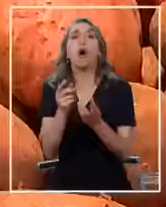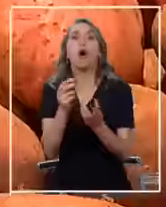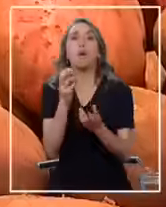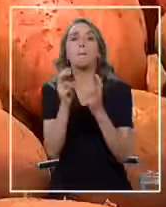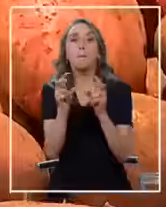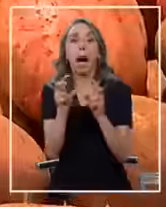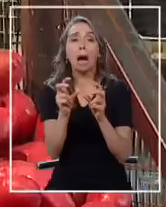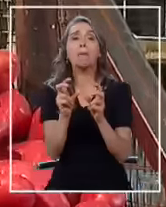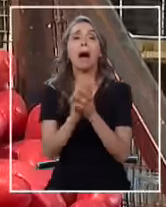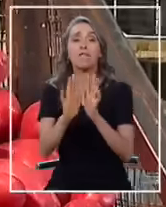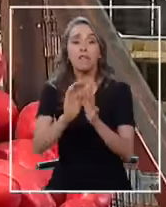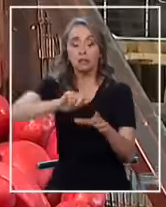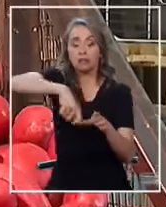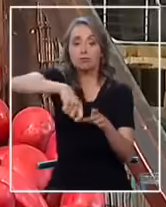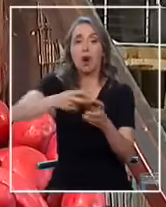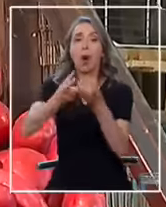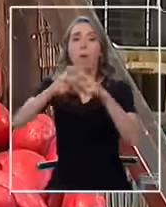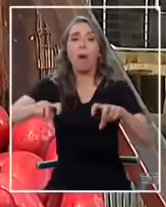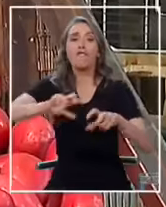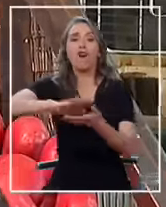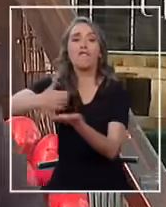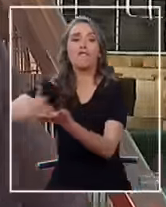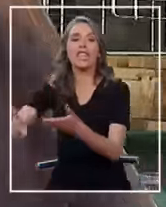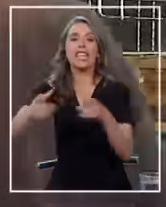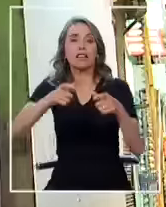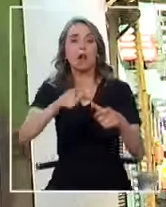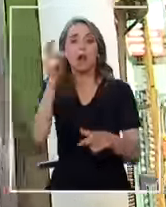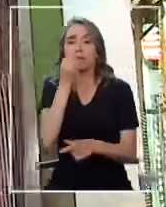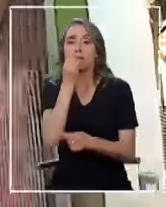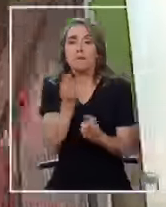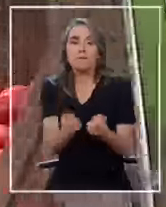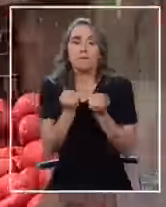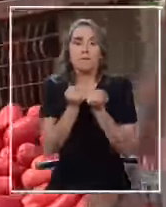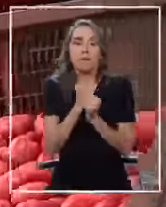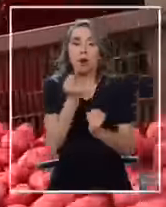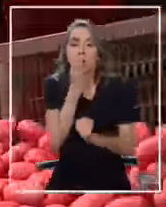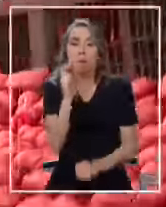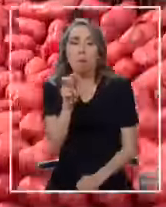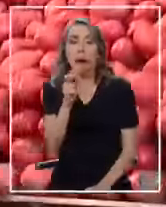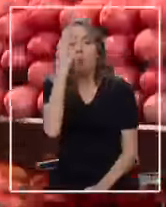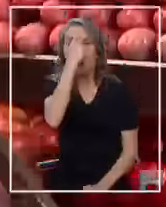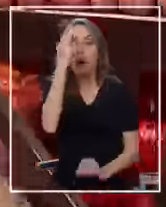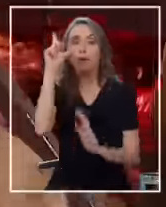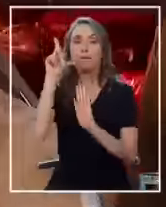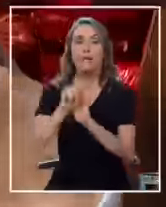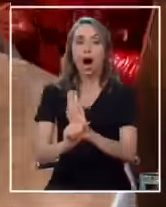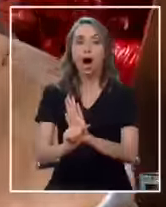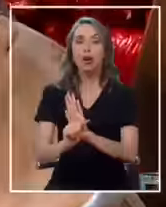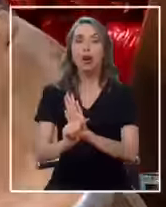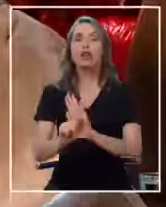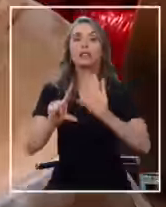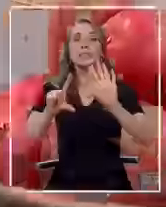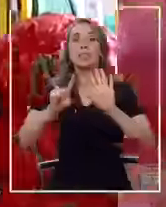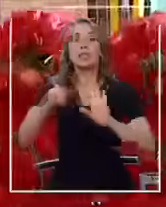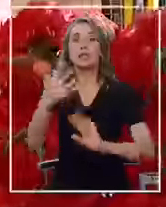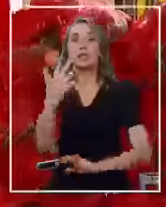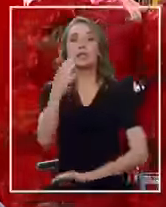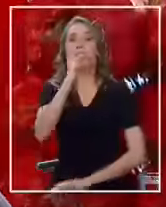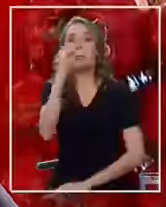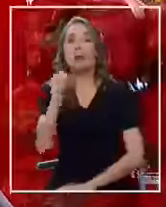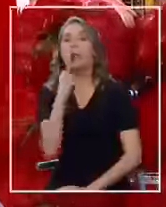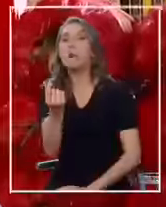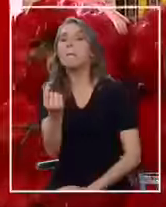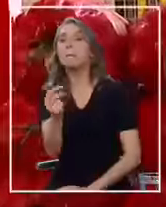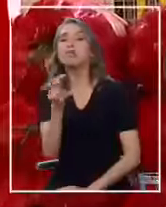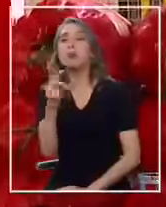frito. Después de meses en que muchos tuvieron que privarse de la papa, en marzo bajó su precio en un 7,5%. ¿Cómo está el precio de